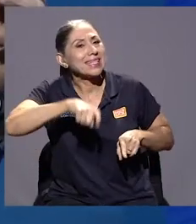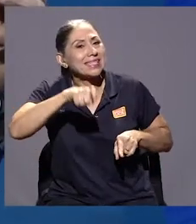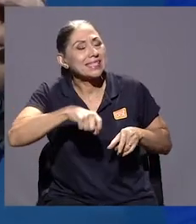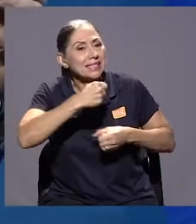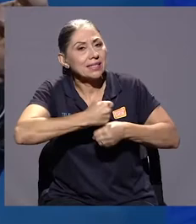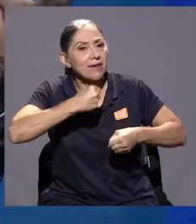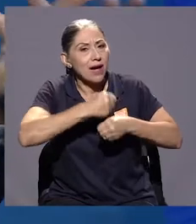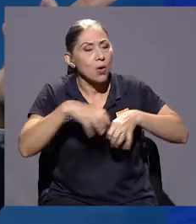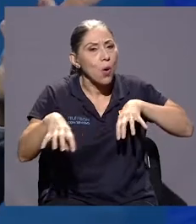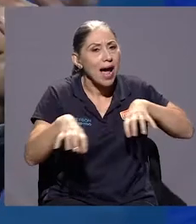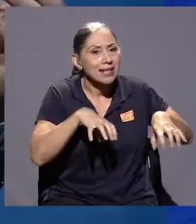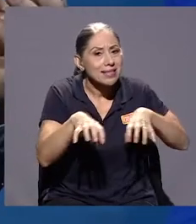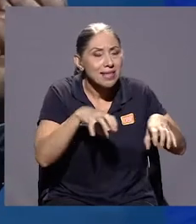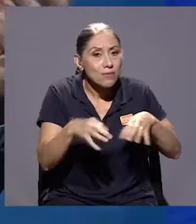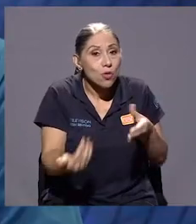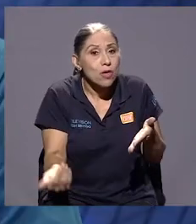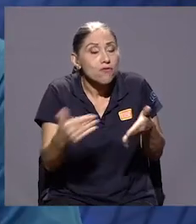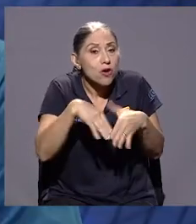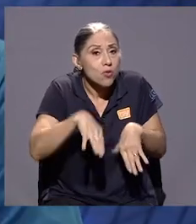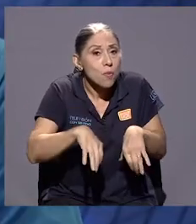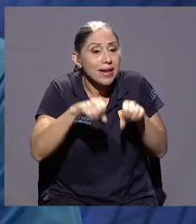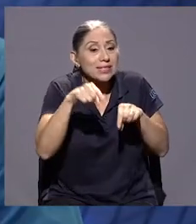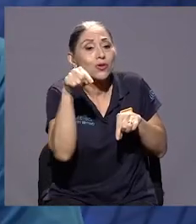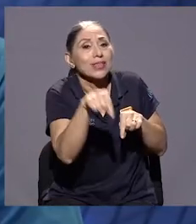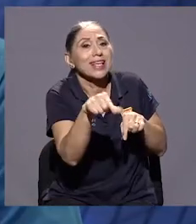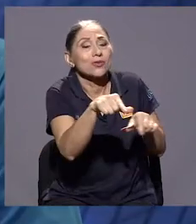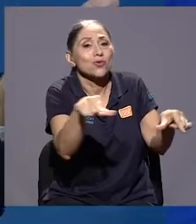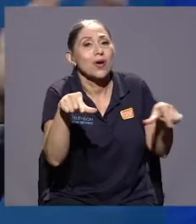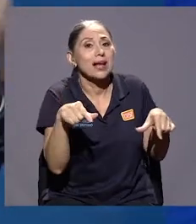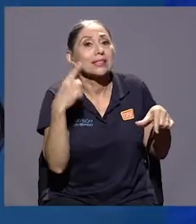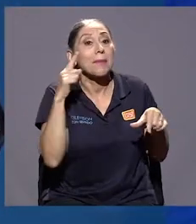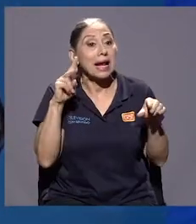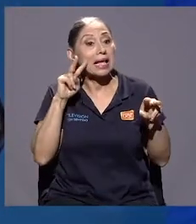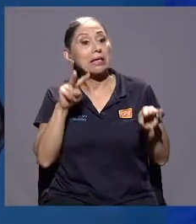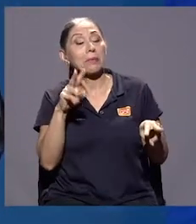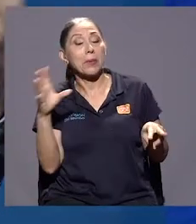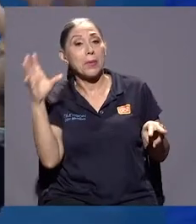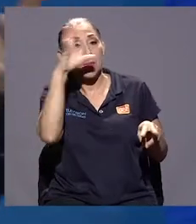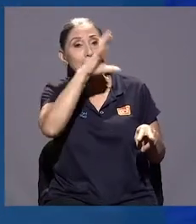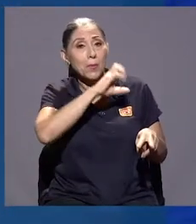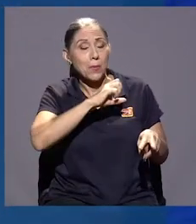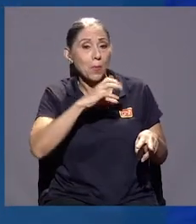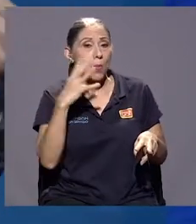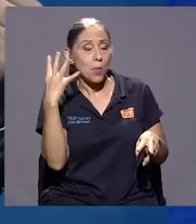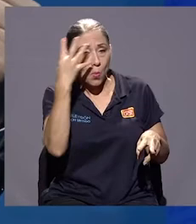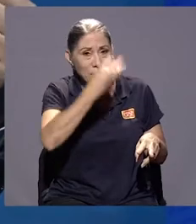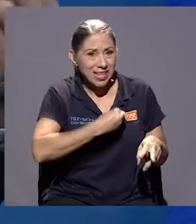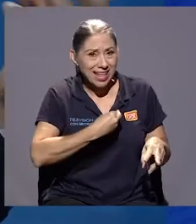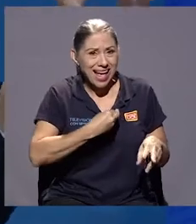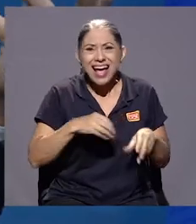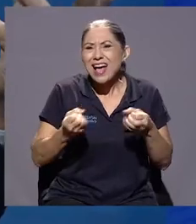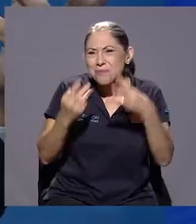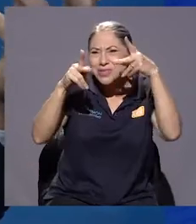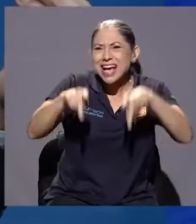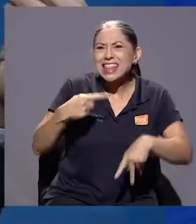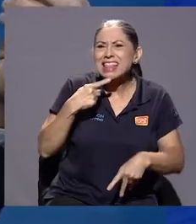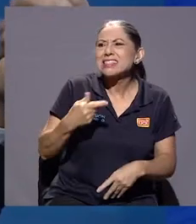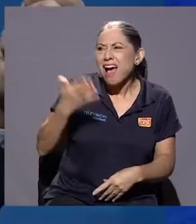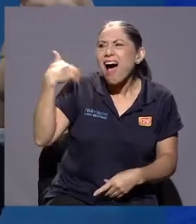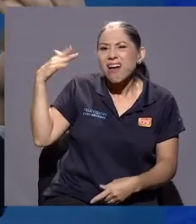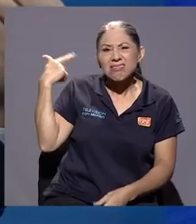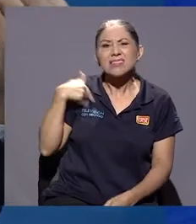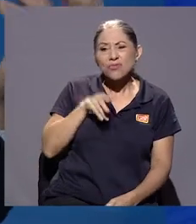orden los espacios para que puedan ser atractivos también la gente podría decir antes íbamos a los ríos porque nos podíamos bañar en ellos porque nos podíamos